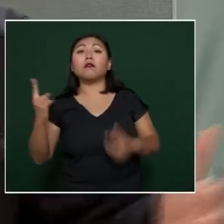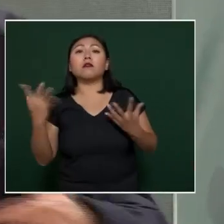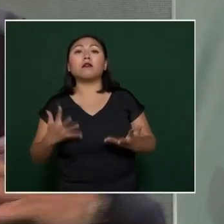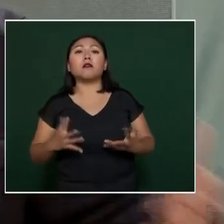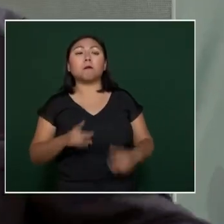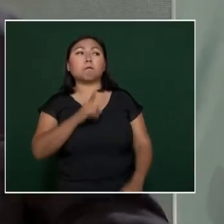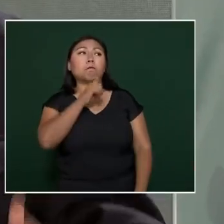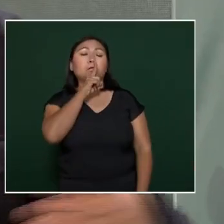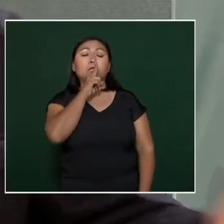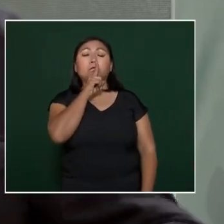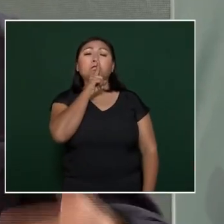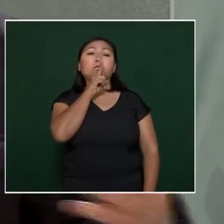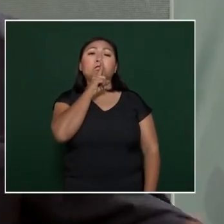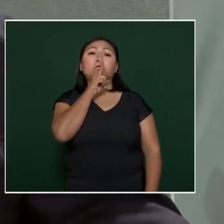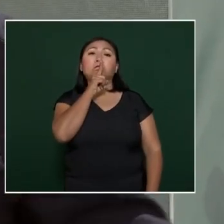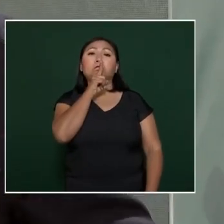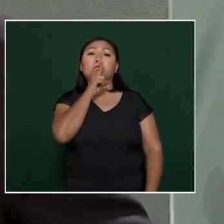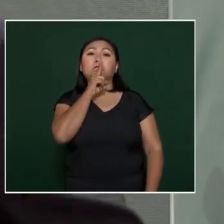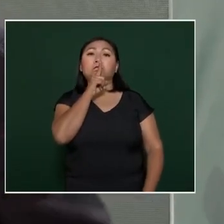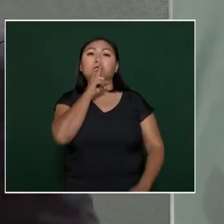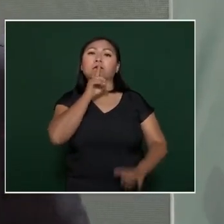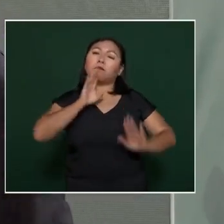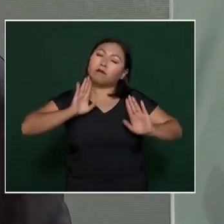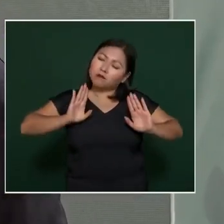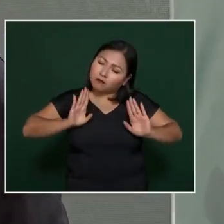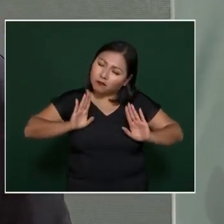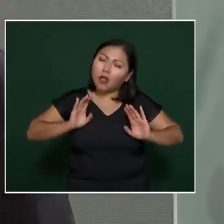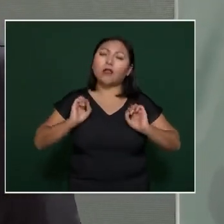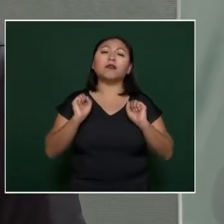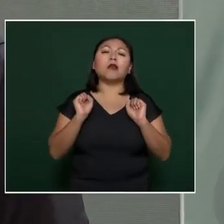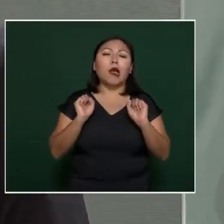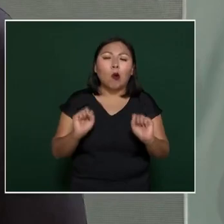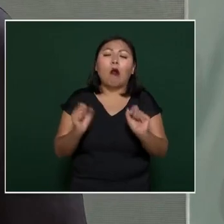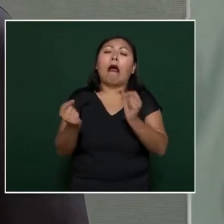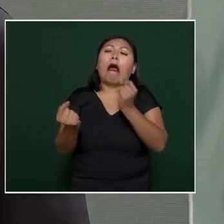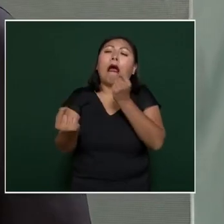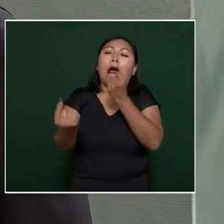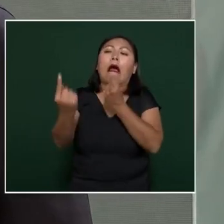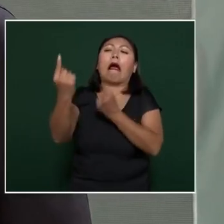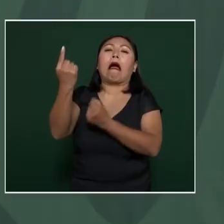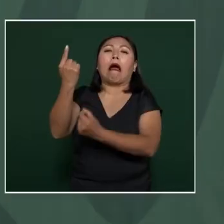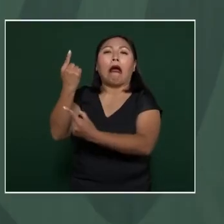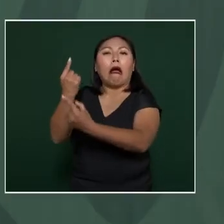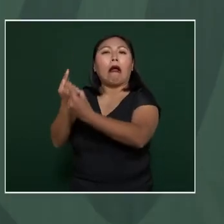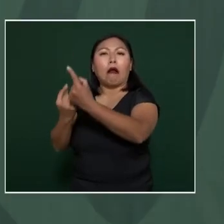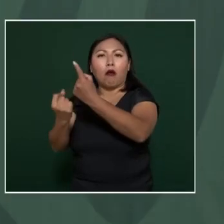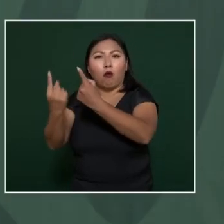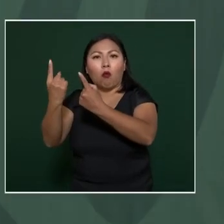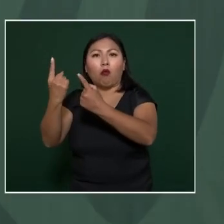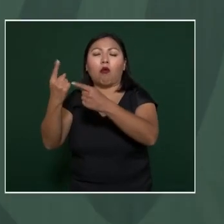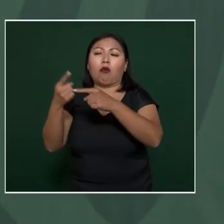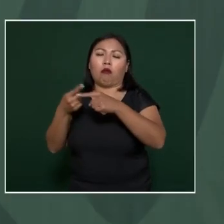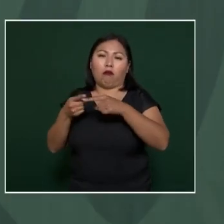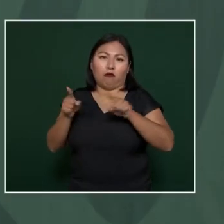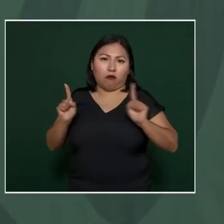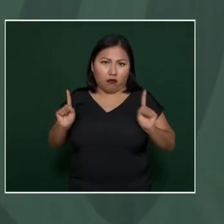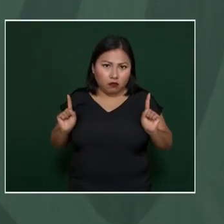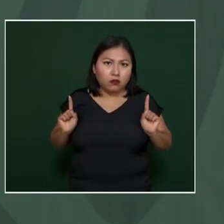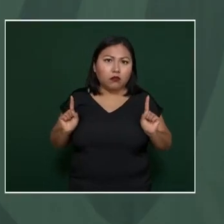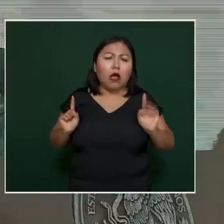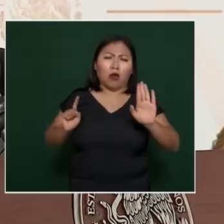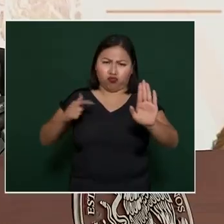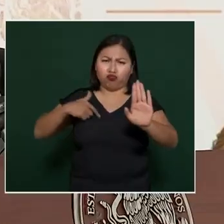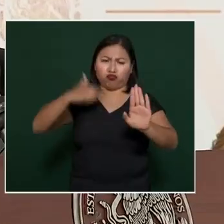economistas de la UNAM consecuentes sin duda los hay conozco por